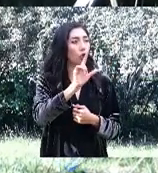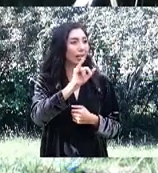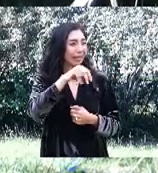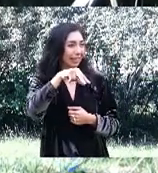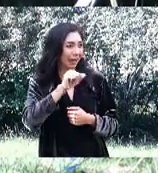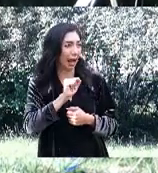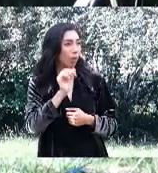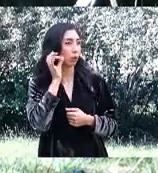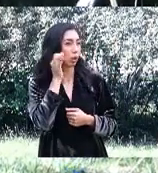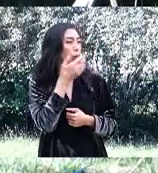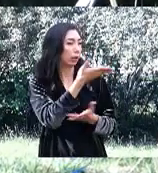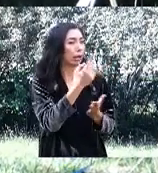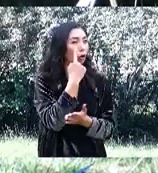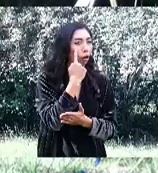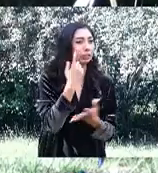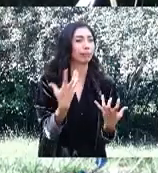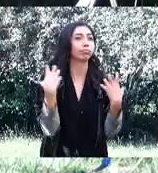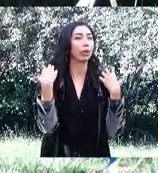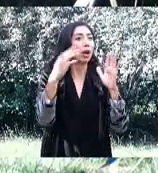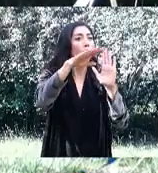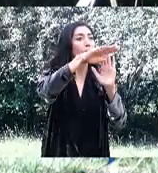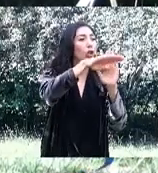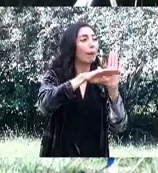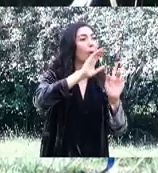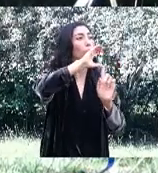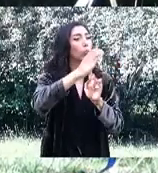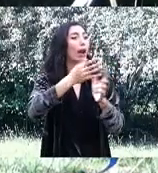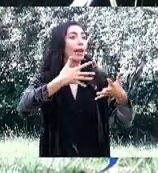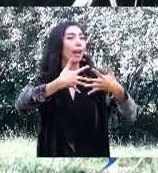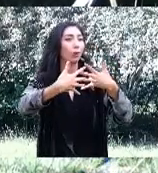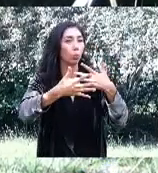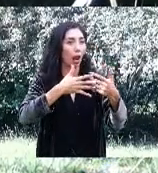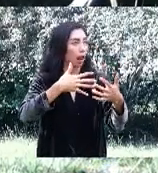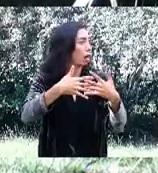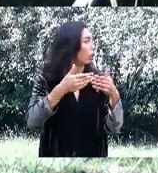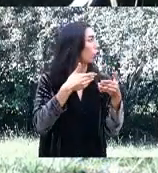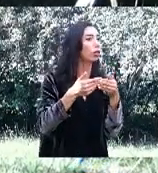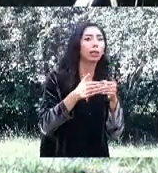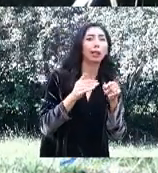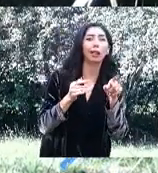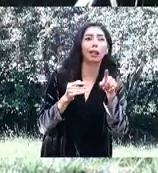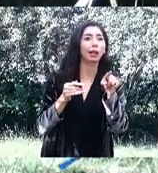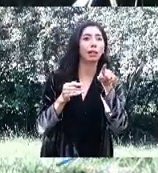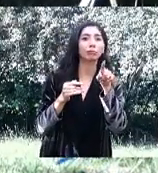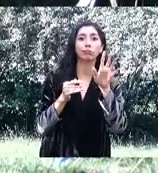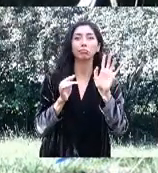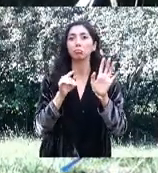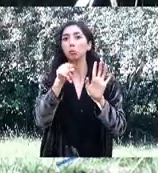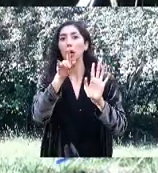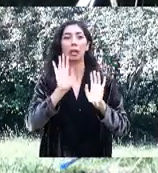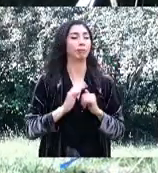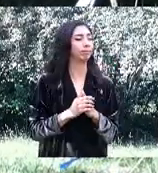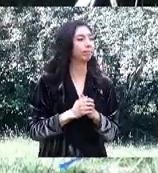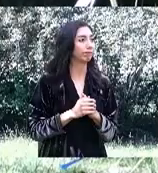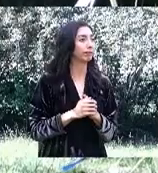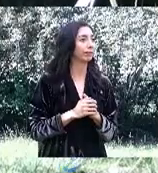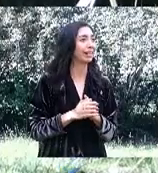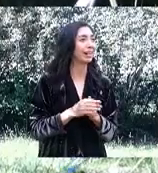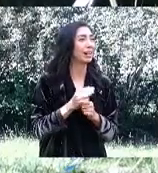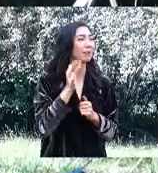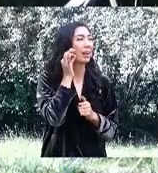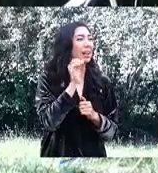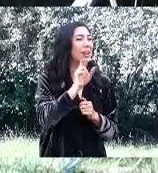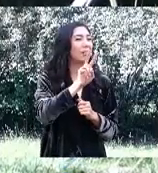conocen que lleva el programa de cultura natural Dónde está la car allá bueno y a valentina